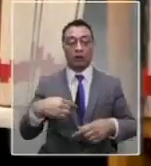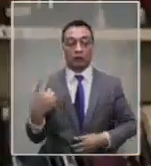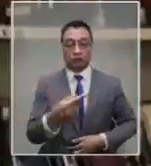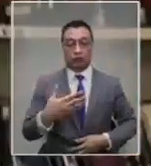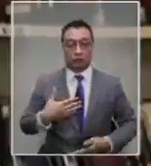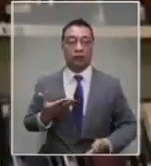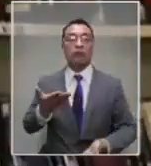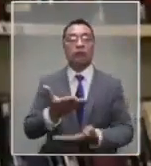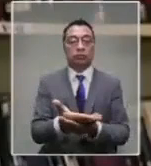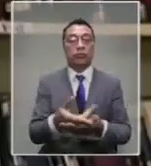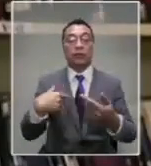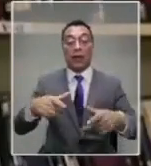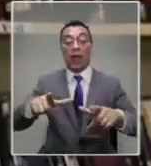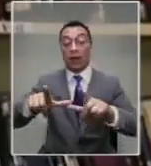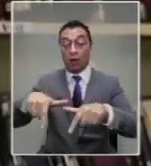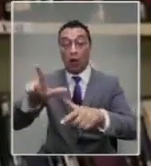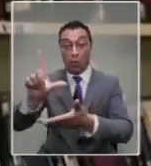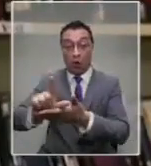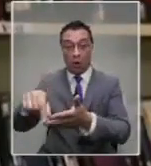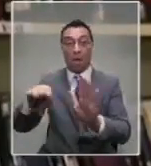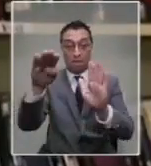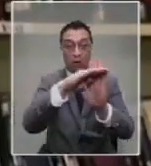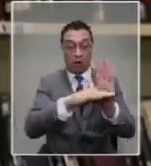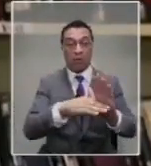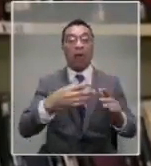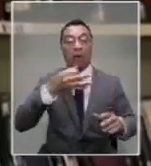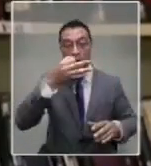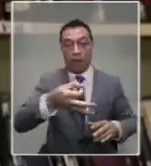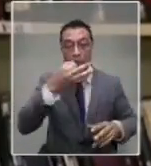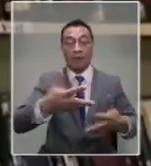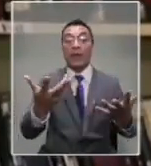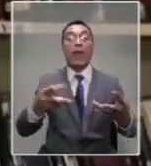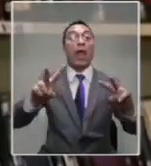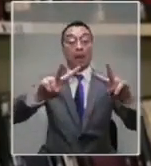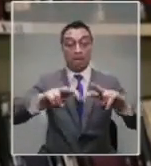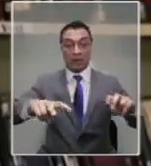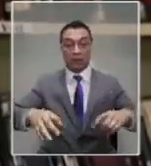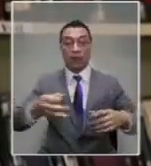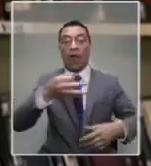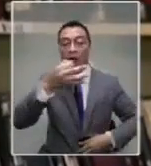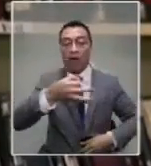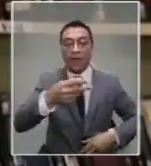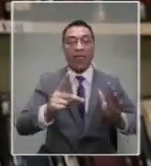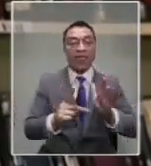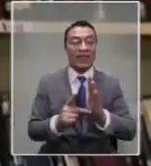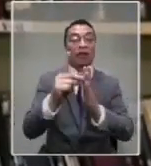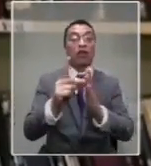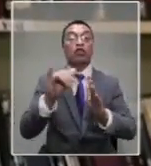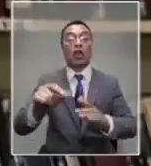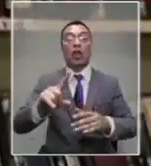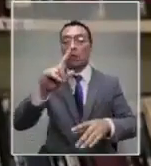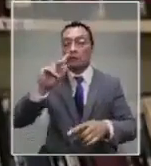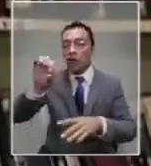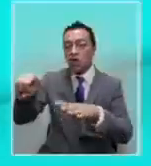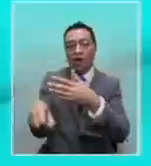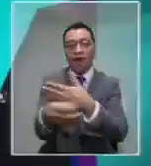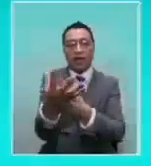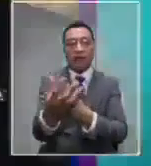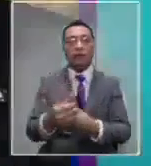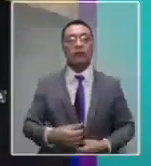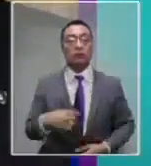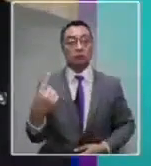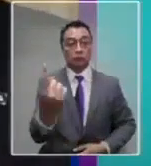hemos aportado con este espacio, con este programa, para hablar de investigación, para hablar de desarrollo y para hablar de